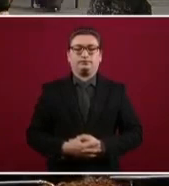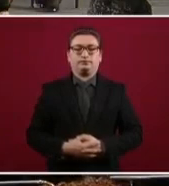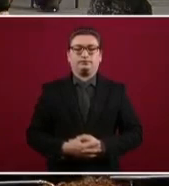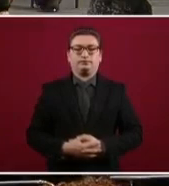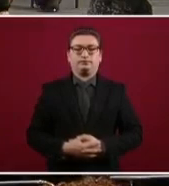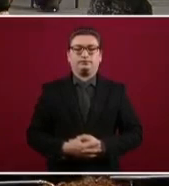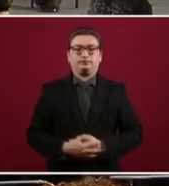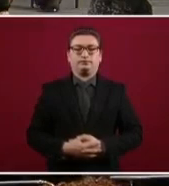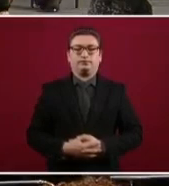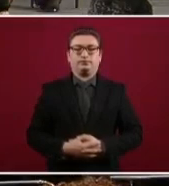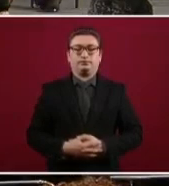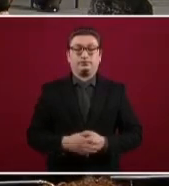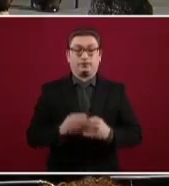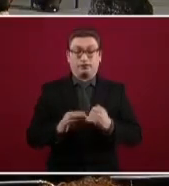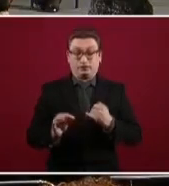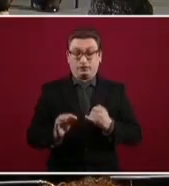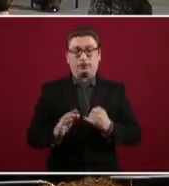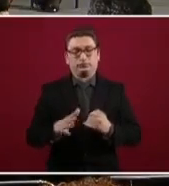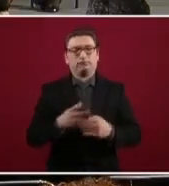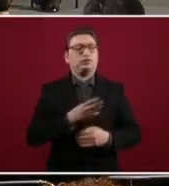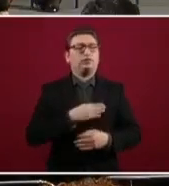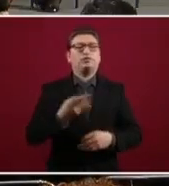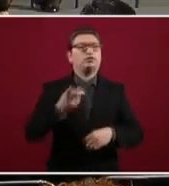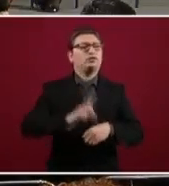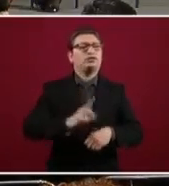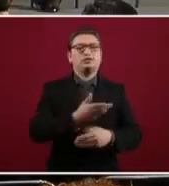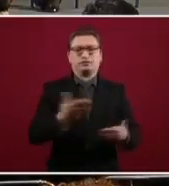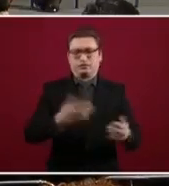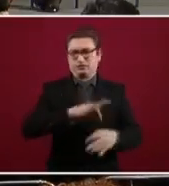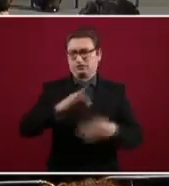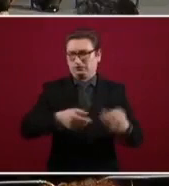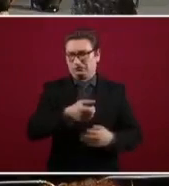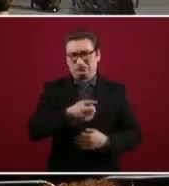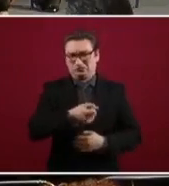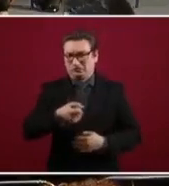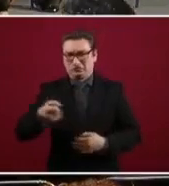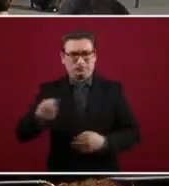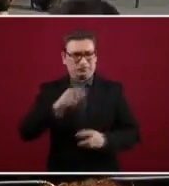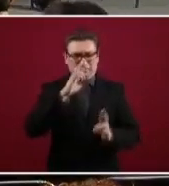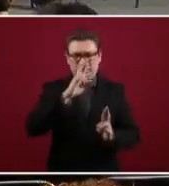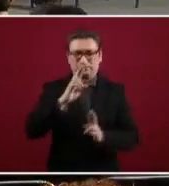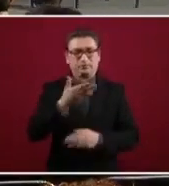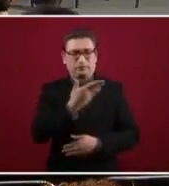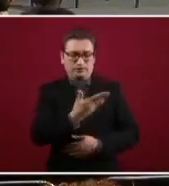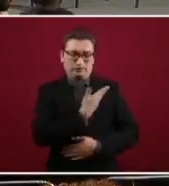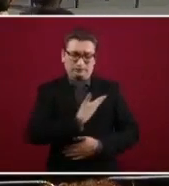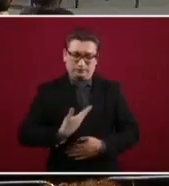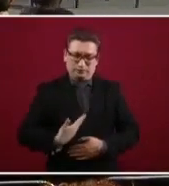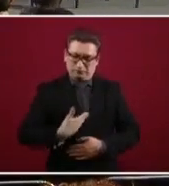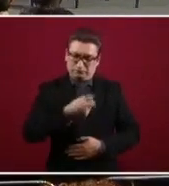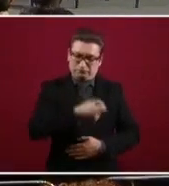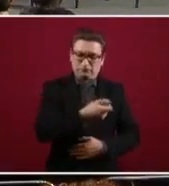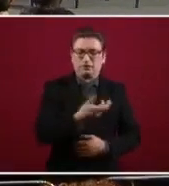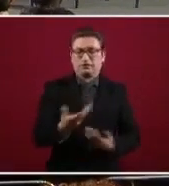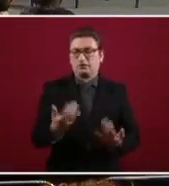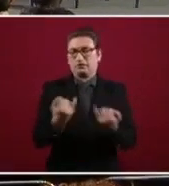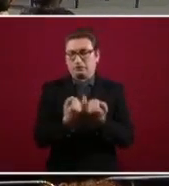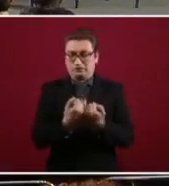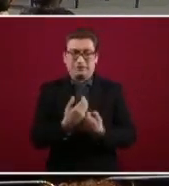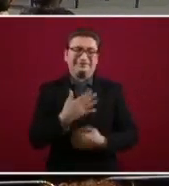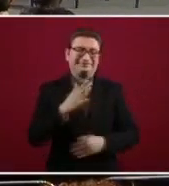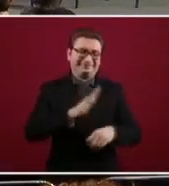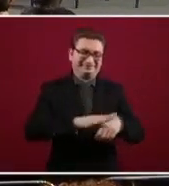y final muy buenos días a todos saludo con todo respeto al presidente de la república y me permito